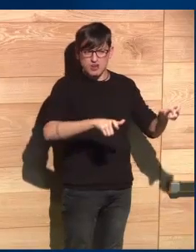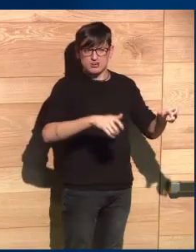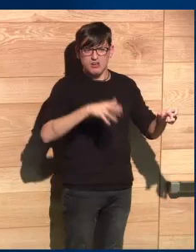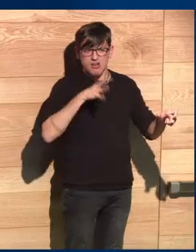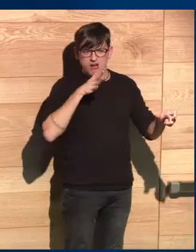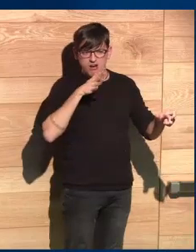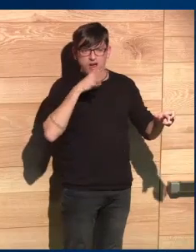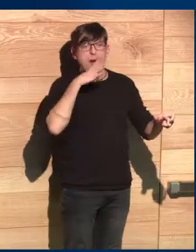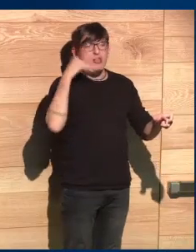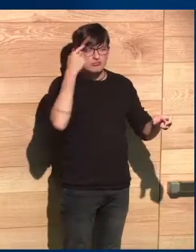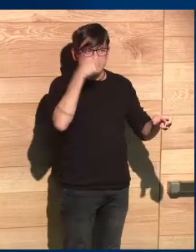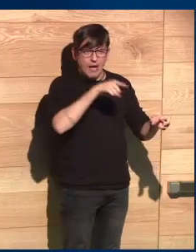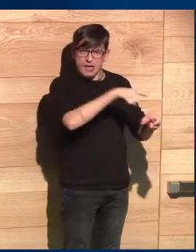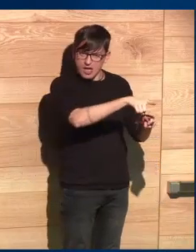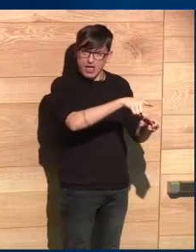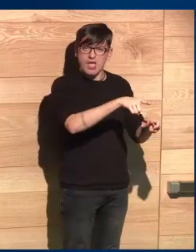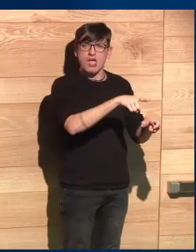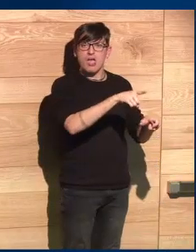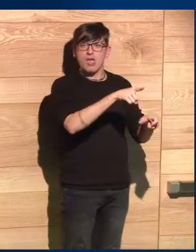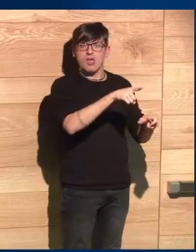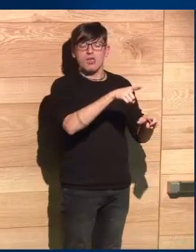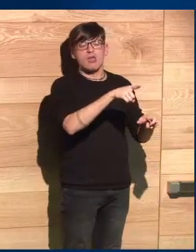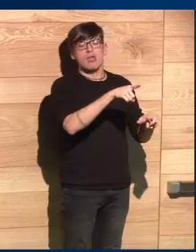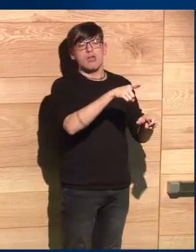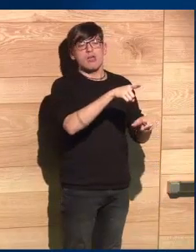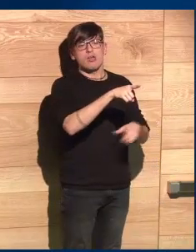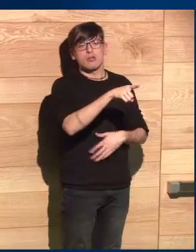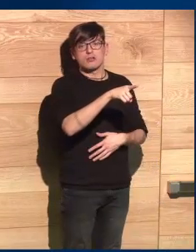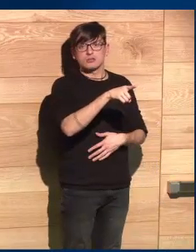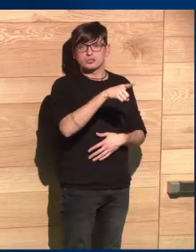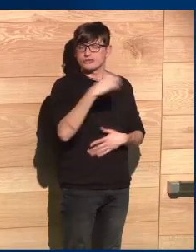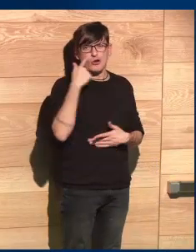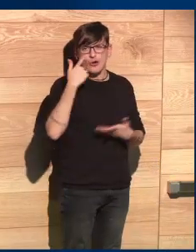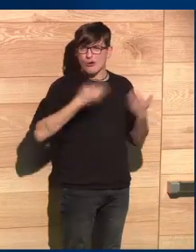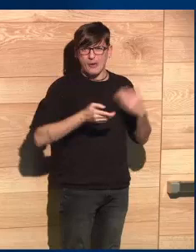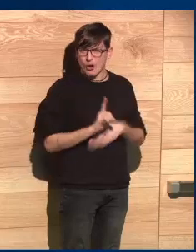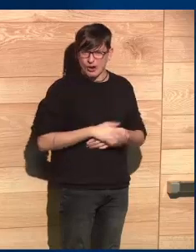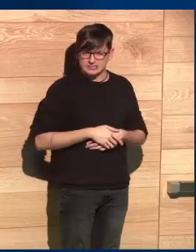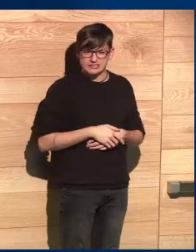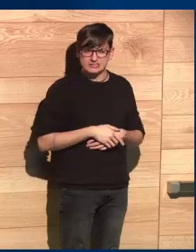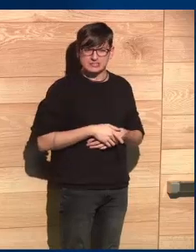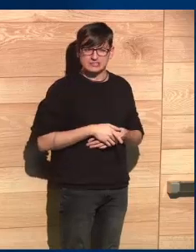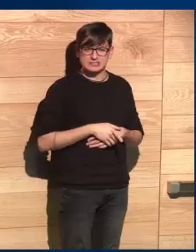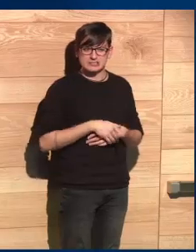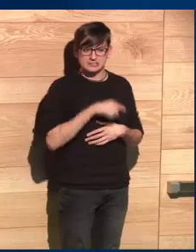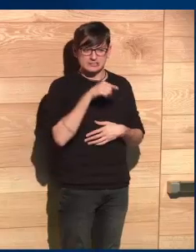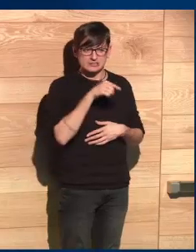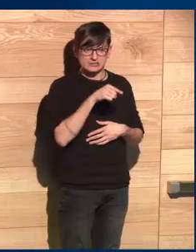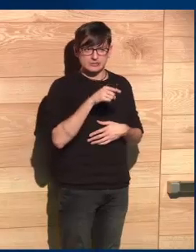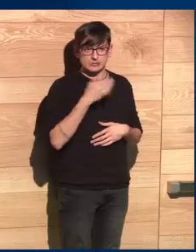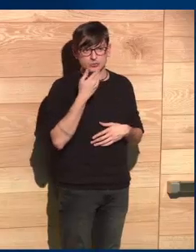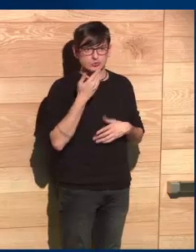y no valoras, ¿no? El espacio que está ocupando en tu vida y lo mucho que está reduciendo